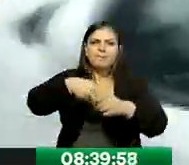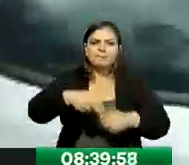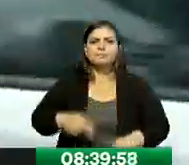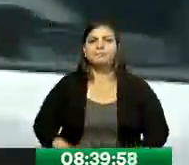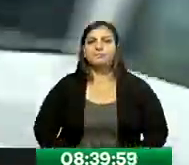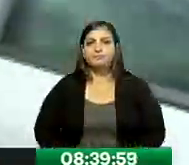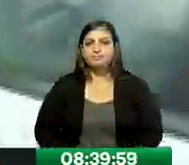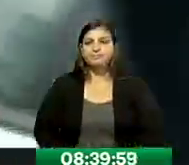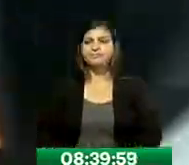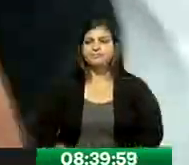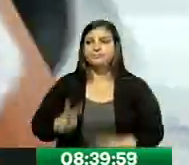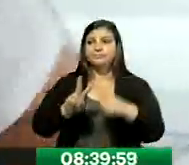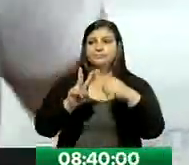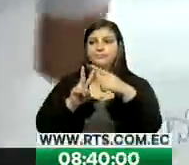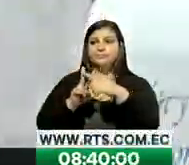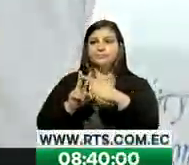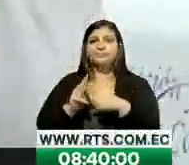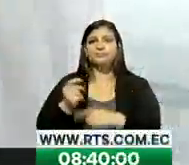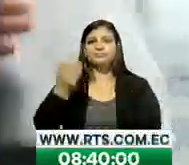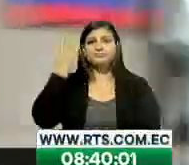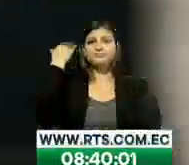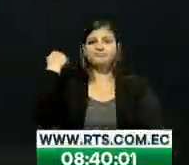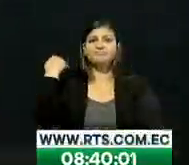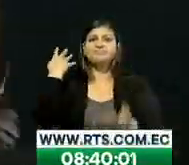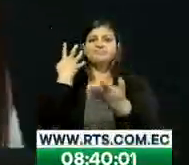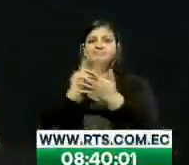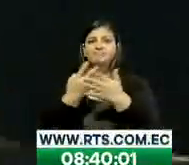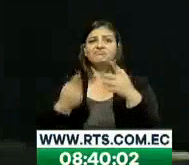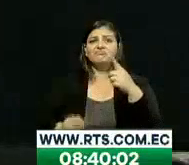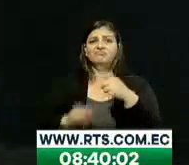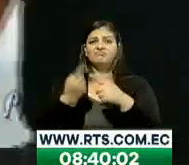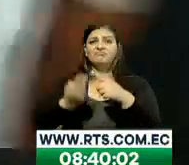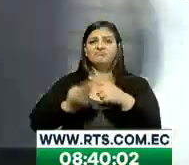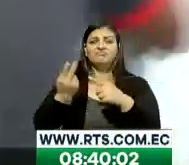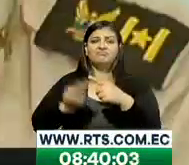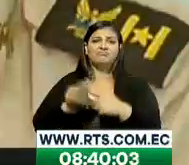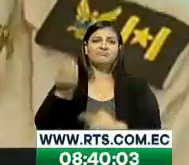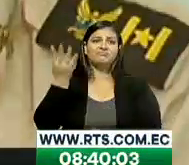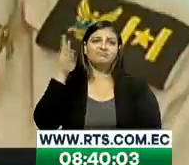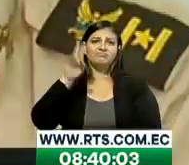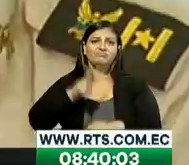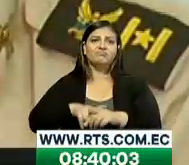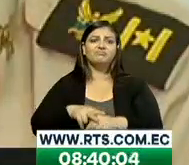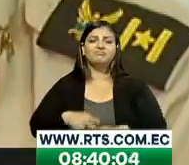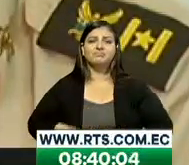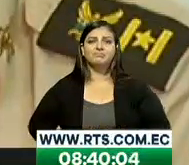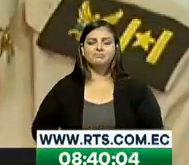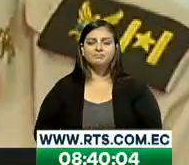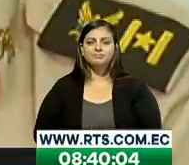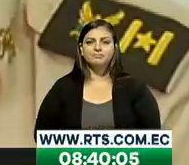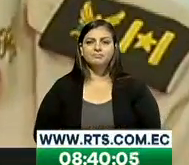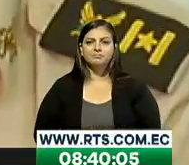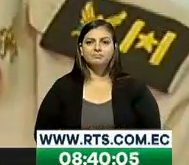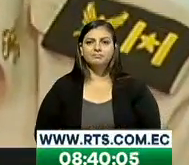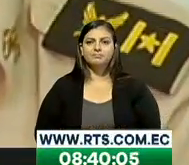detenciones anteriores por delitos de robo y receptación. Estamos realizando